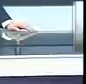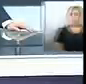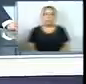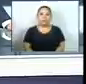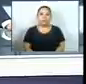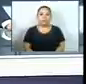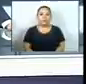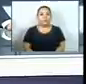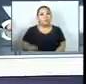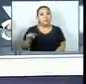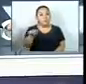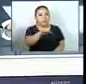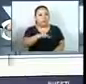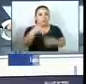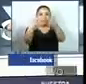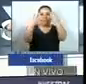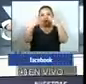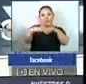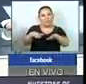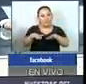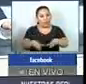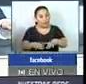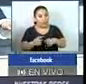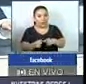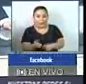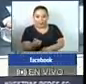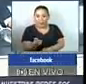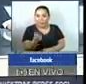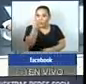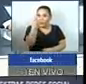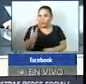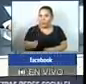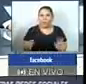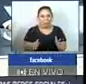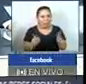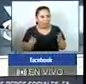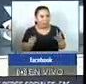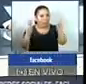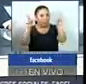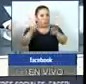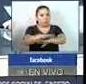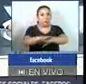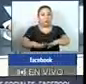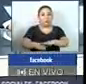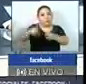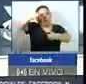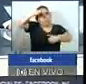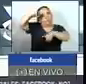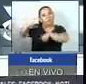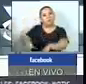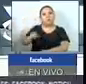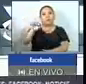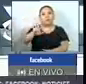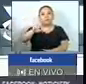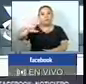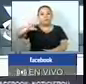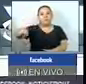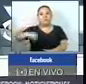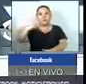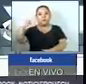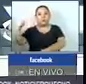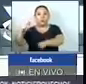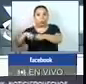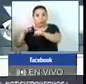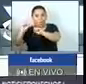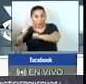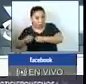gracias por continuar con nosotros falta solo un día para que finalice el plazo para la aprobación de los 55 millones para la continuidad del